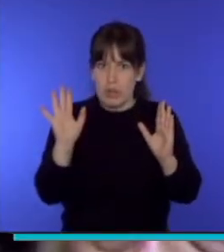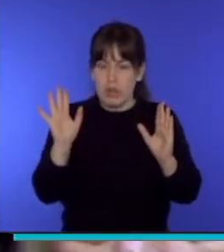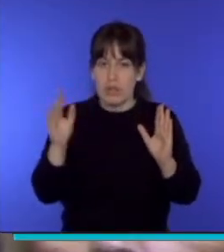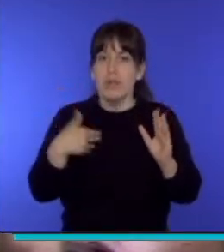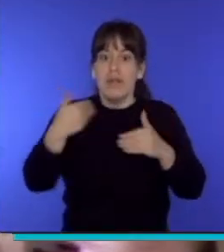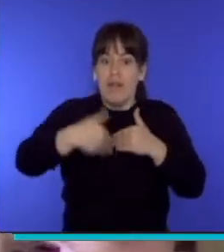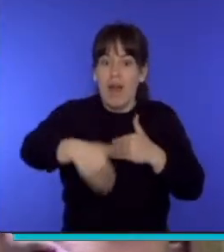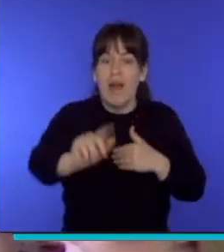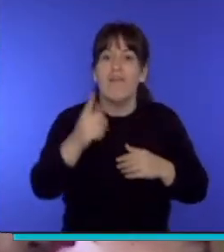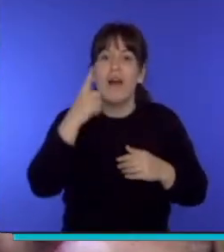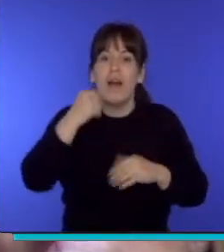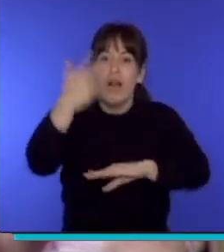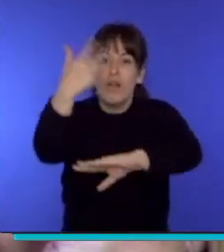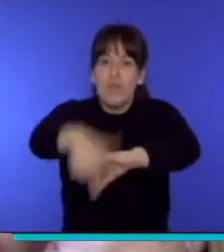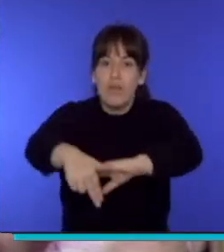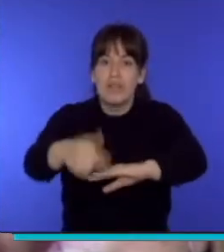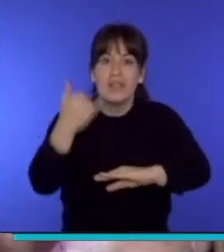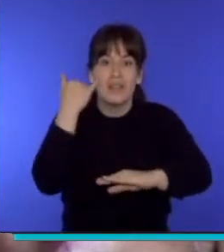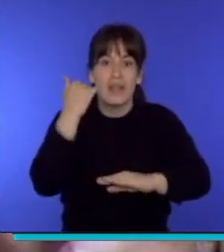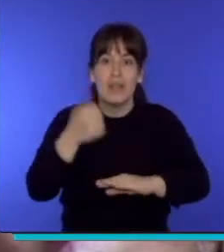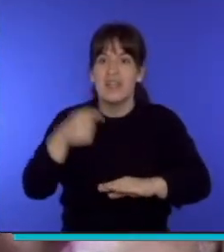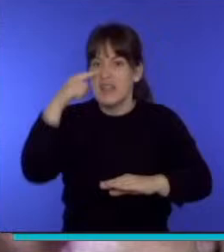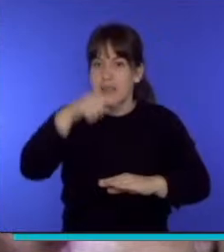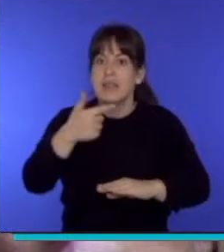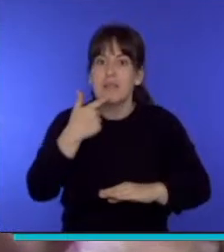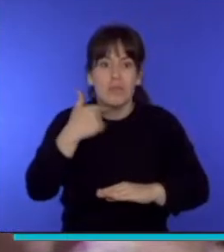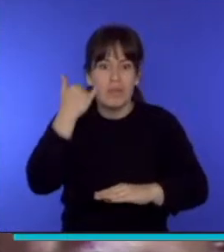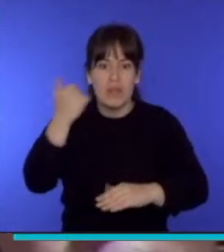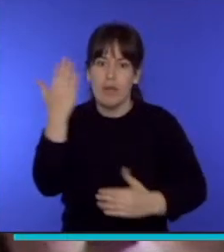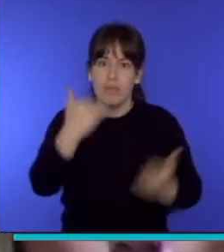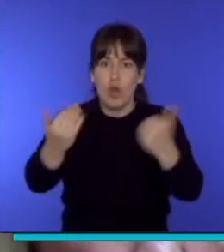finalización también está fijada porque el 7 de septiembre están convocadas las elecciones.